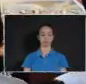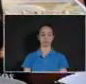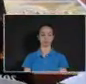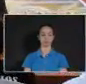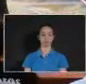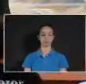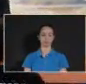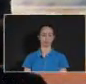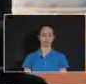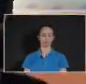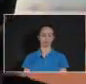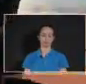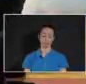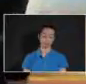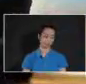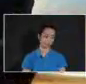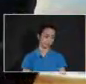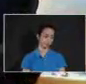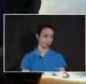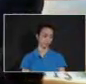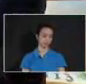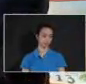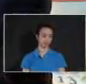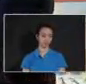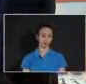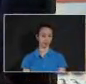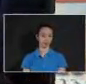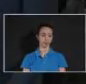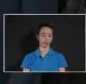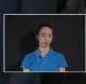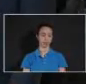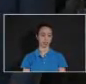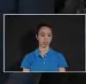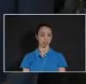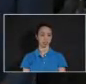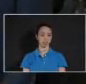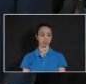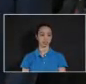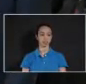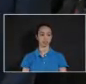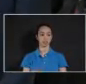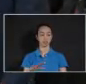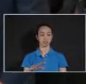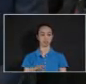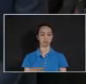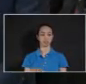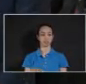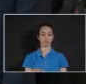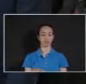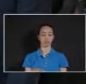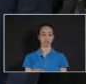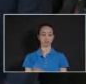realmente hemos caminado juntos por 4 años.